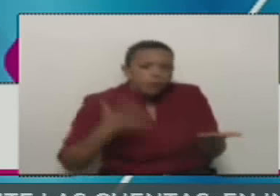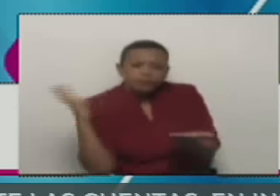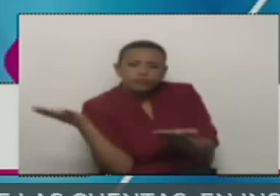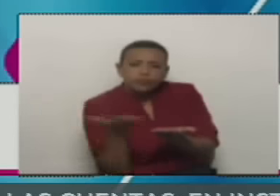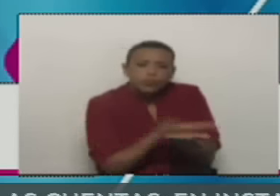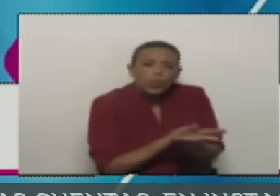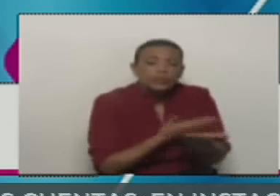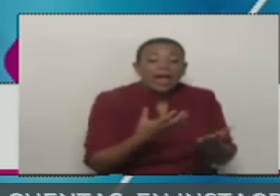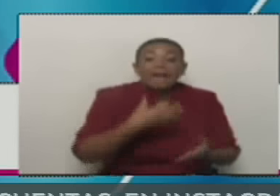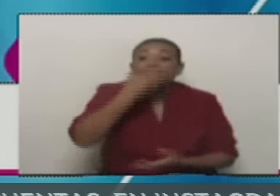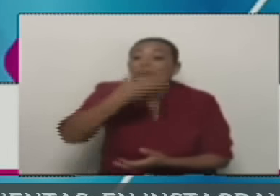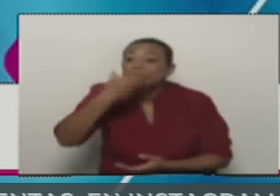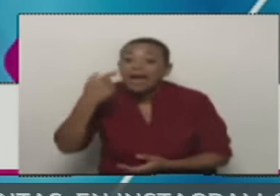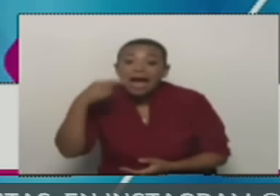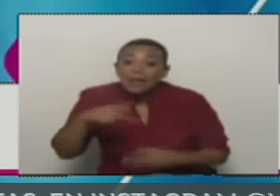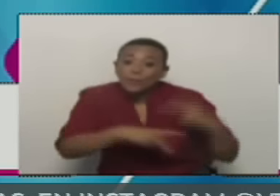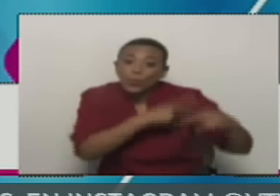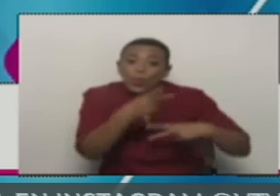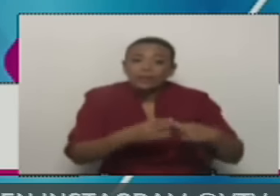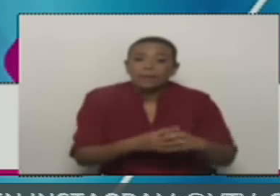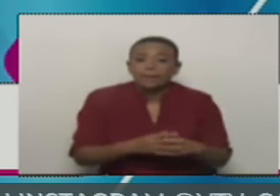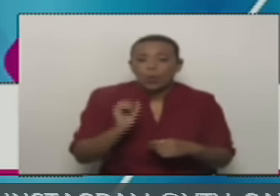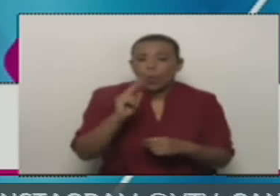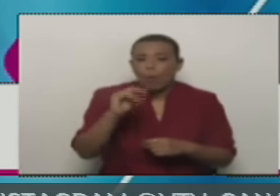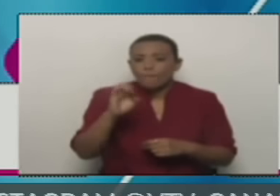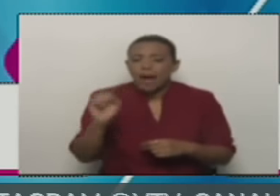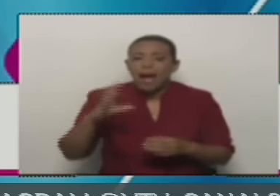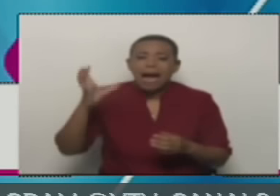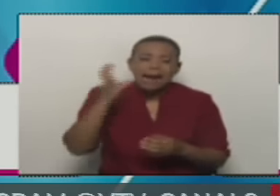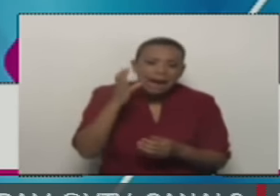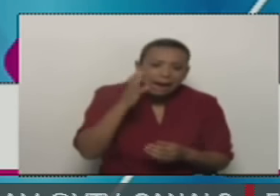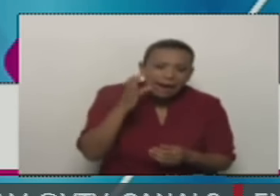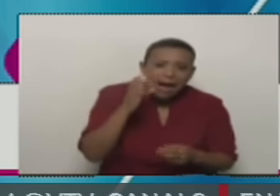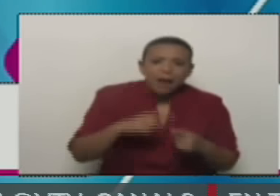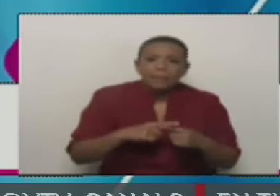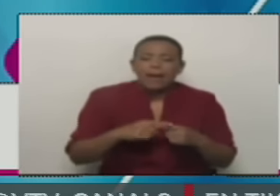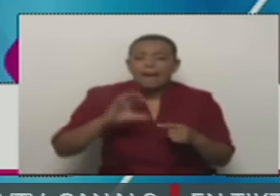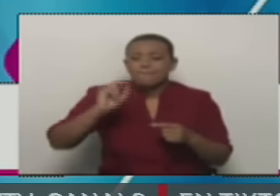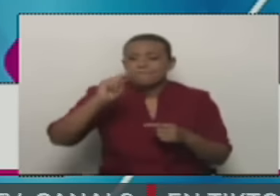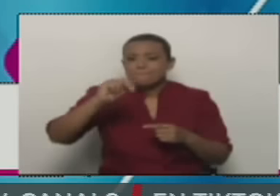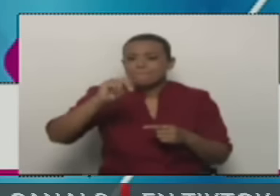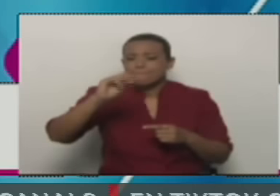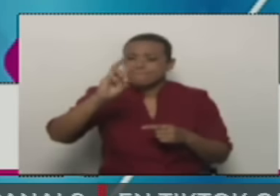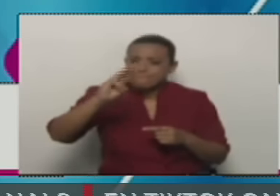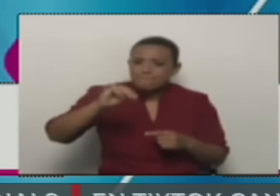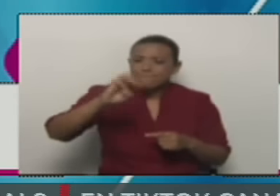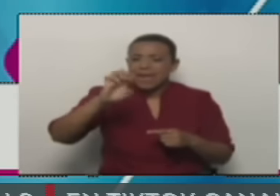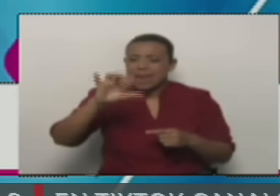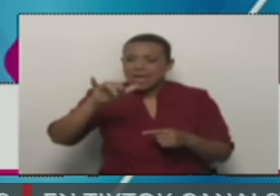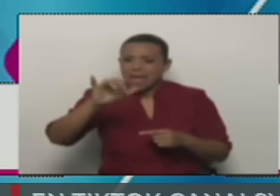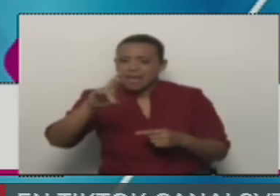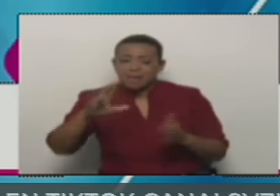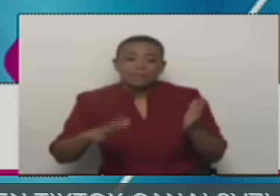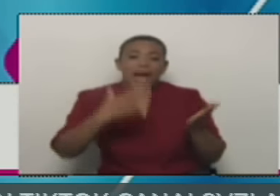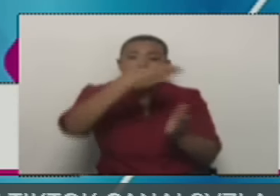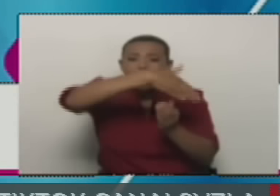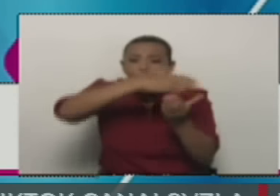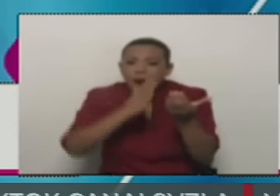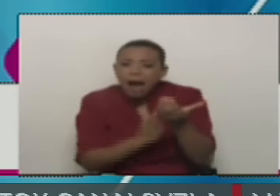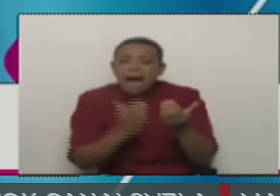árboles frutales. Ahí se produce el copazú, se produce el cacao, se produce el merey, se produce el aguacate, se produce